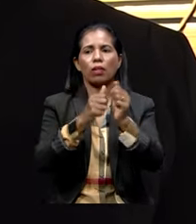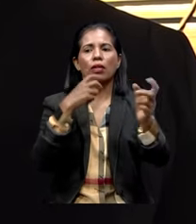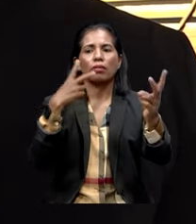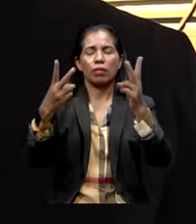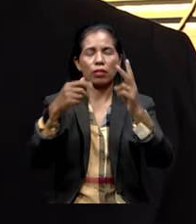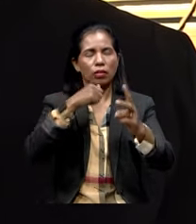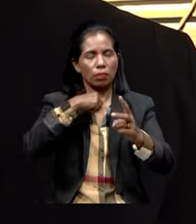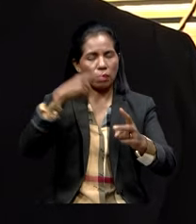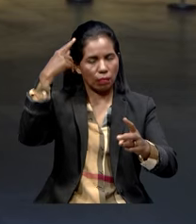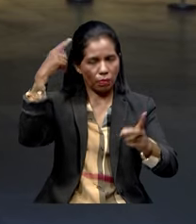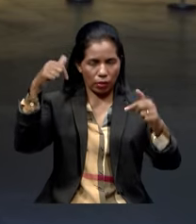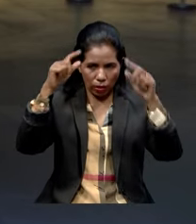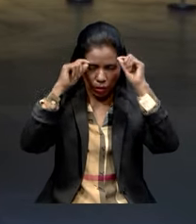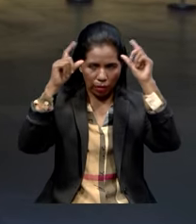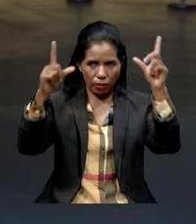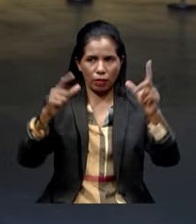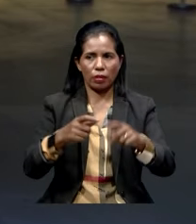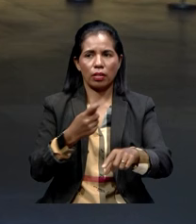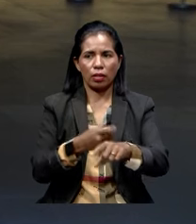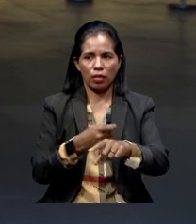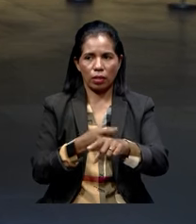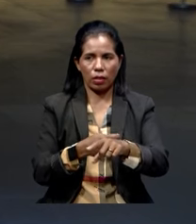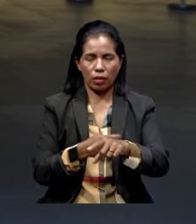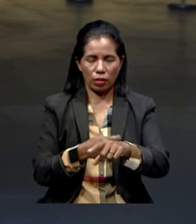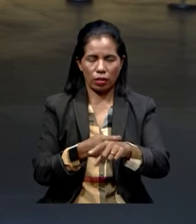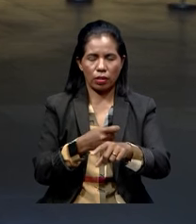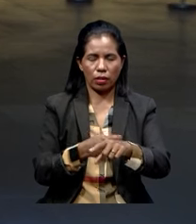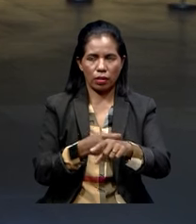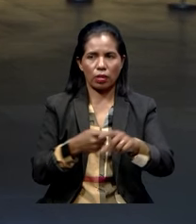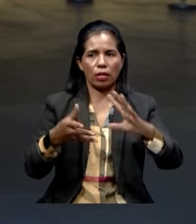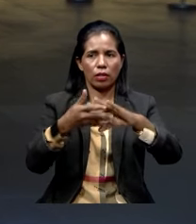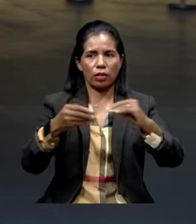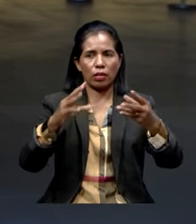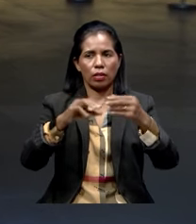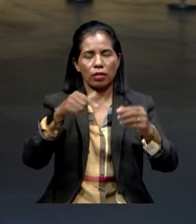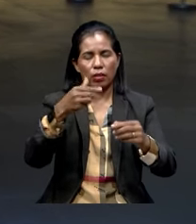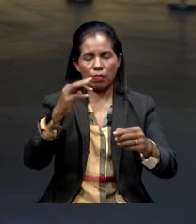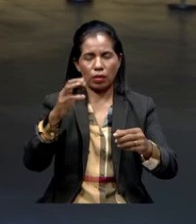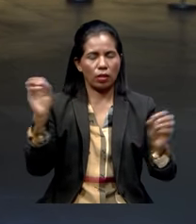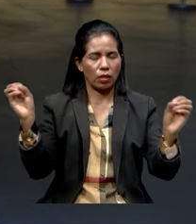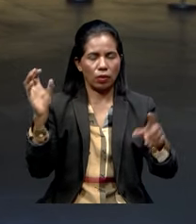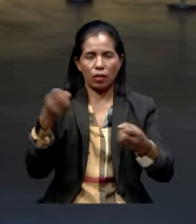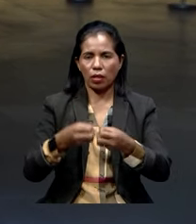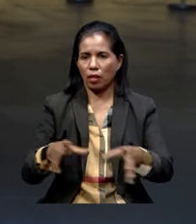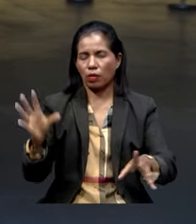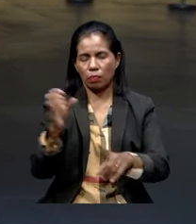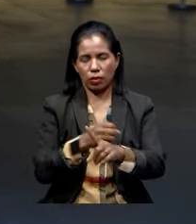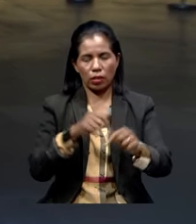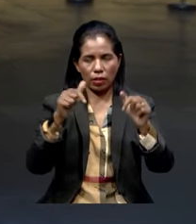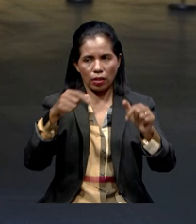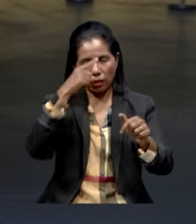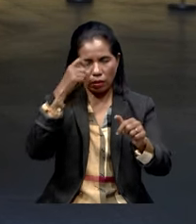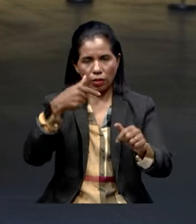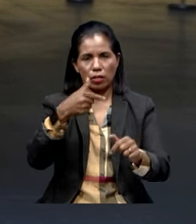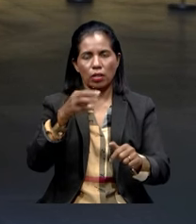papa y Timor. Né momento fura momento histórico que neve que jamais la coi la com oportunidade né também né